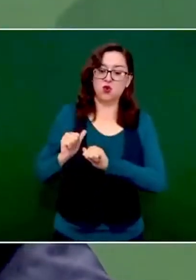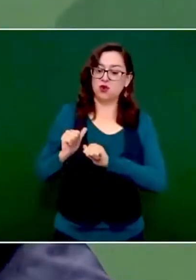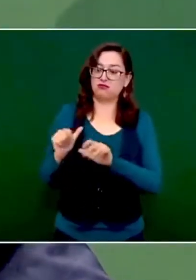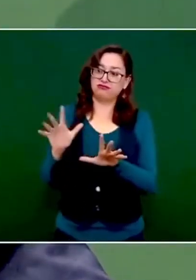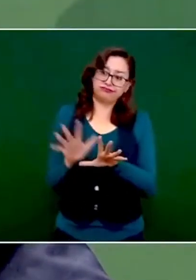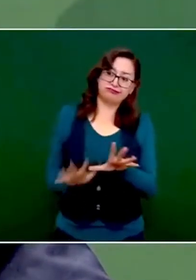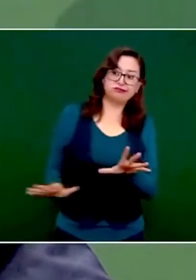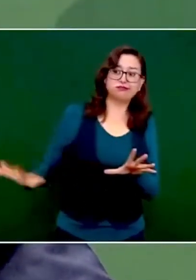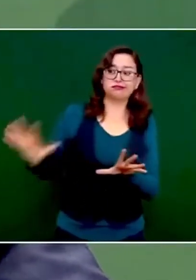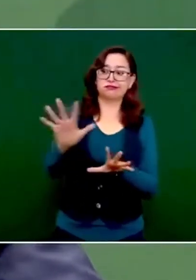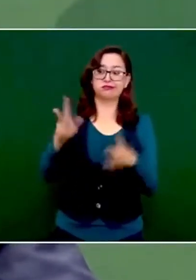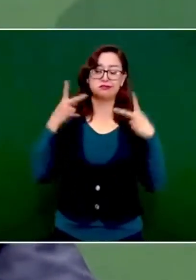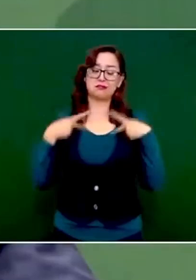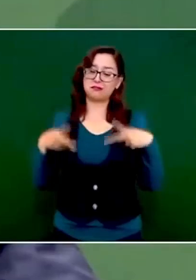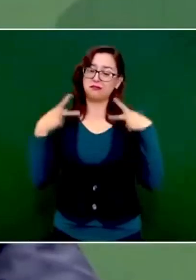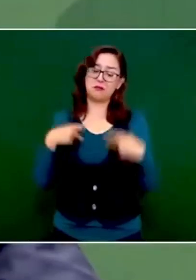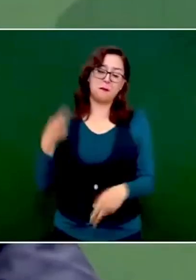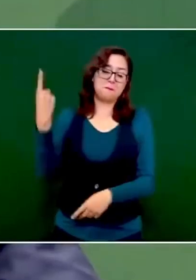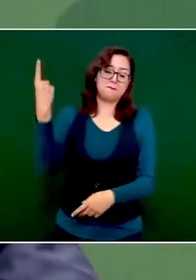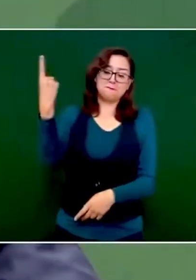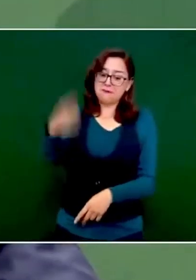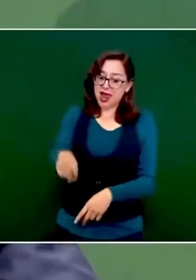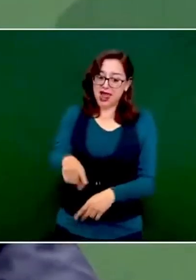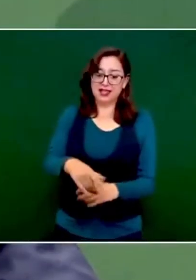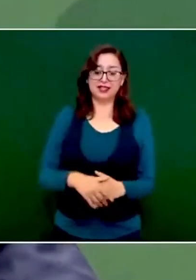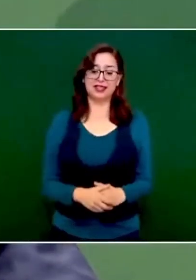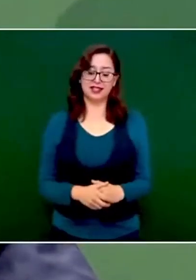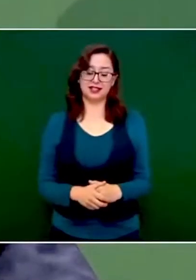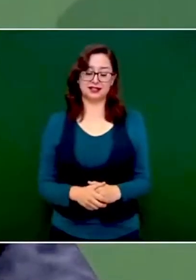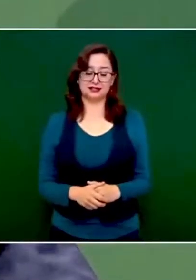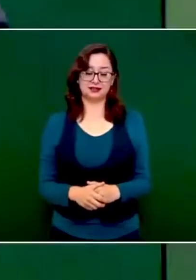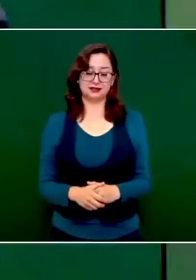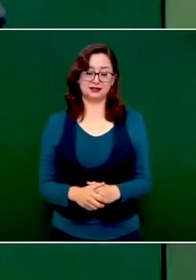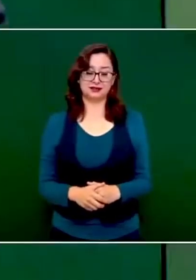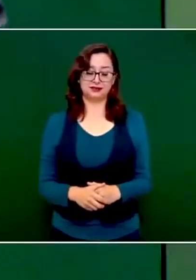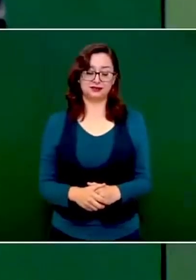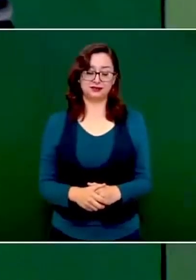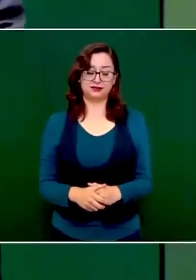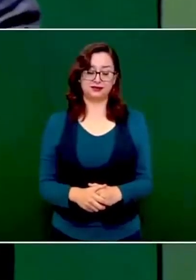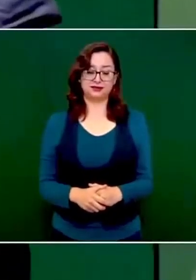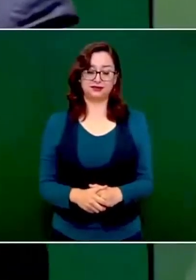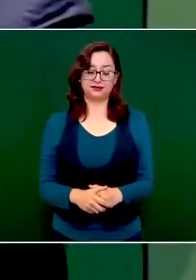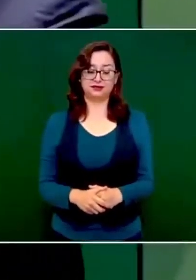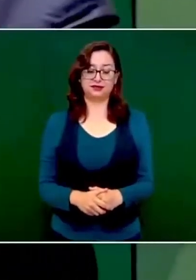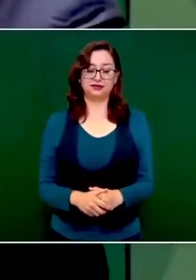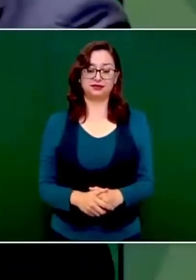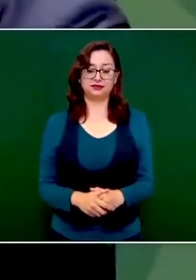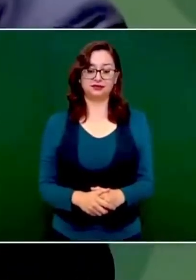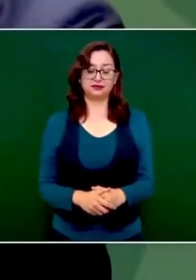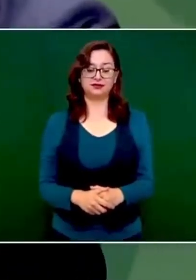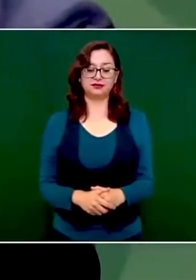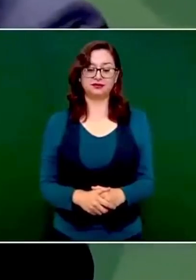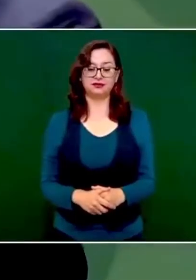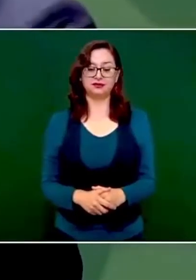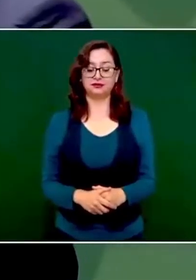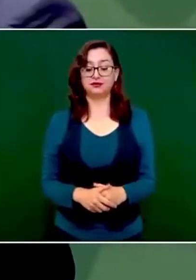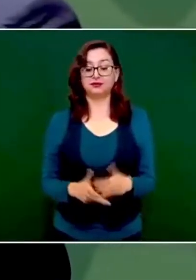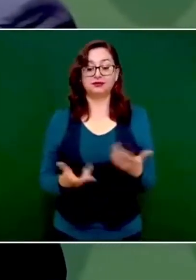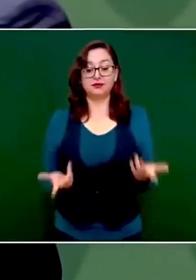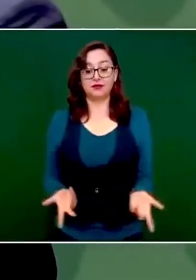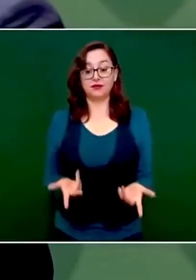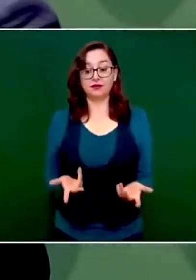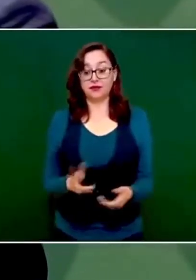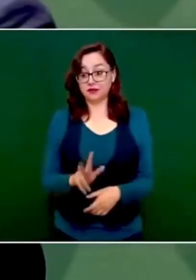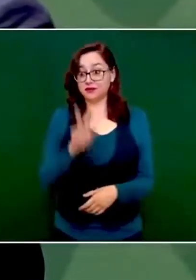No, porque eso es historia.